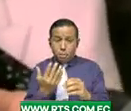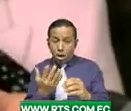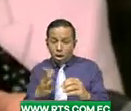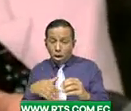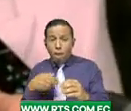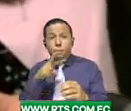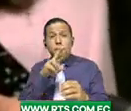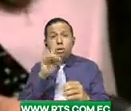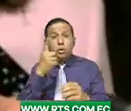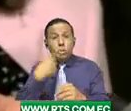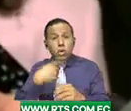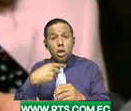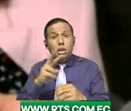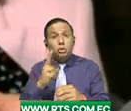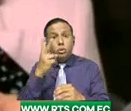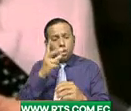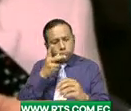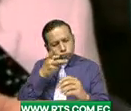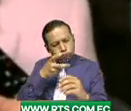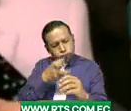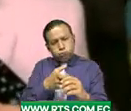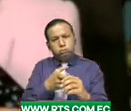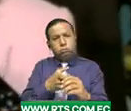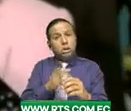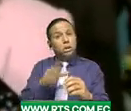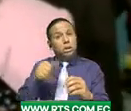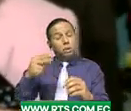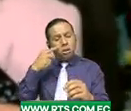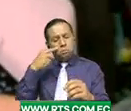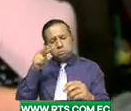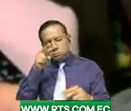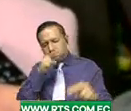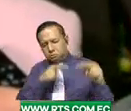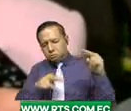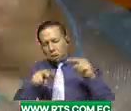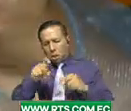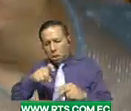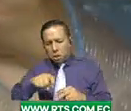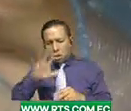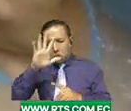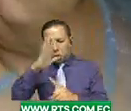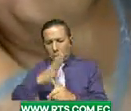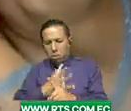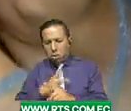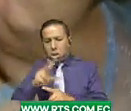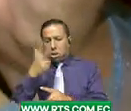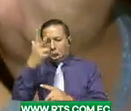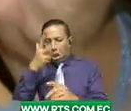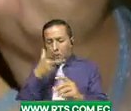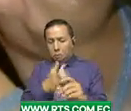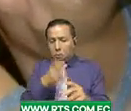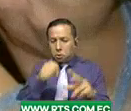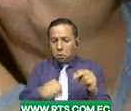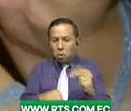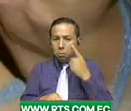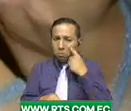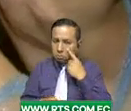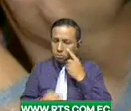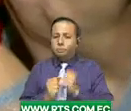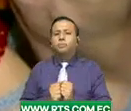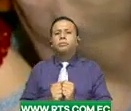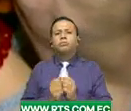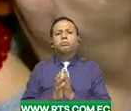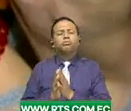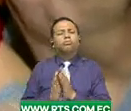segunda dosis y evaluaremos si es que requieren una dosis de refuerzo en 5 meses. Esta nueva etapa de inmunización se desarrolla